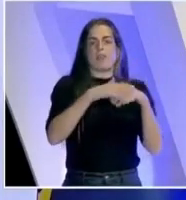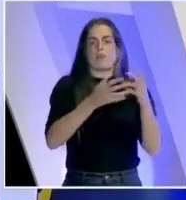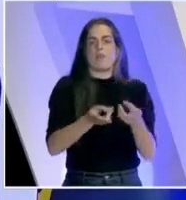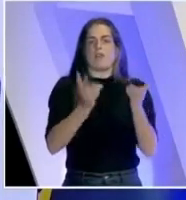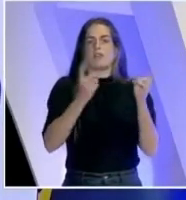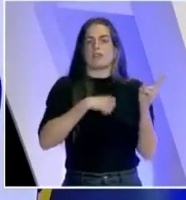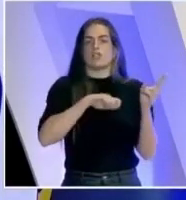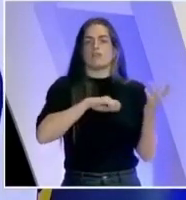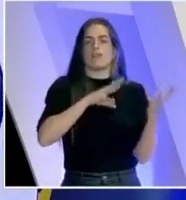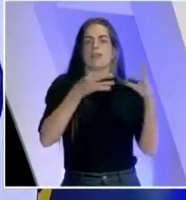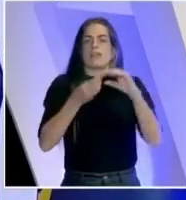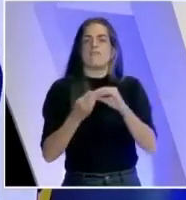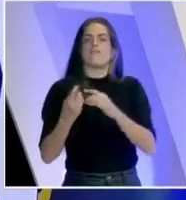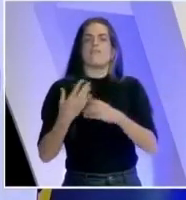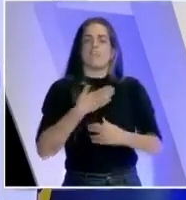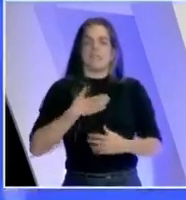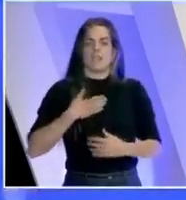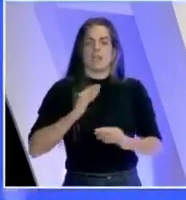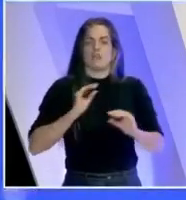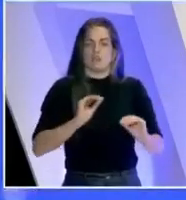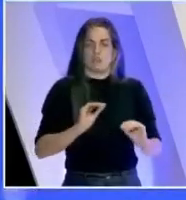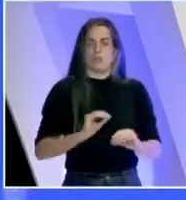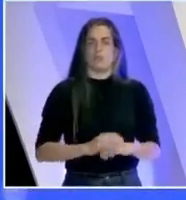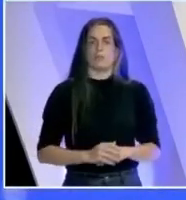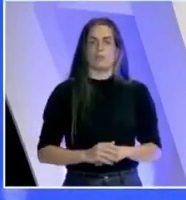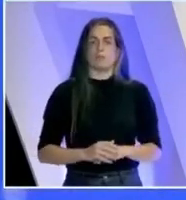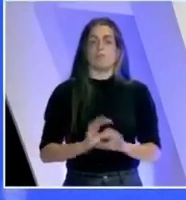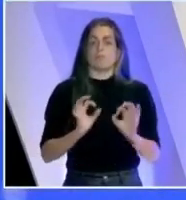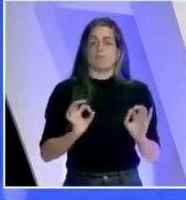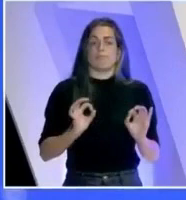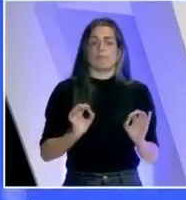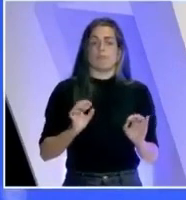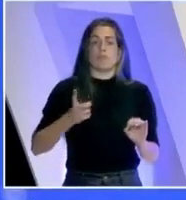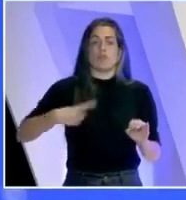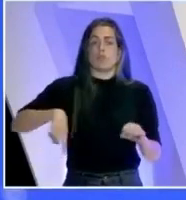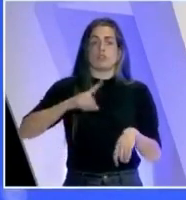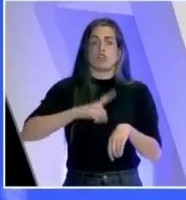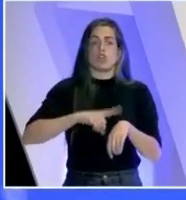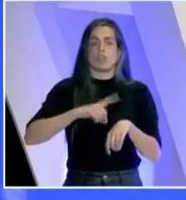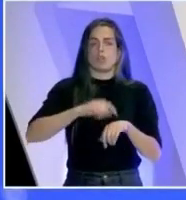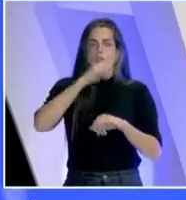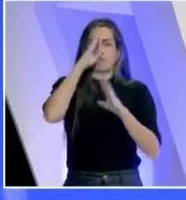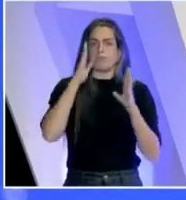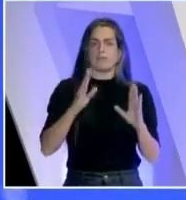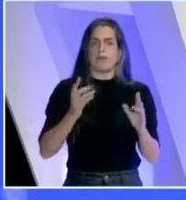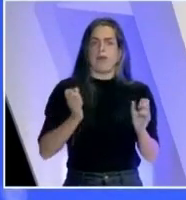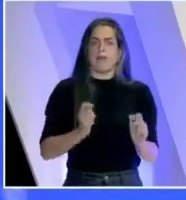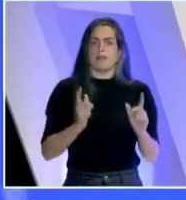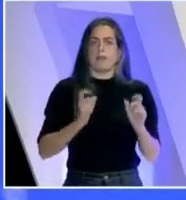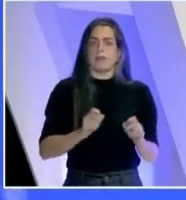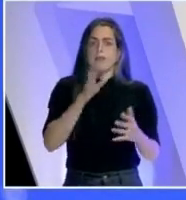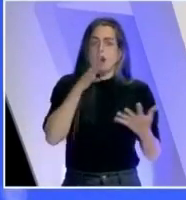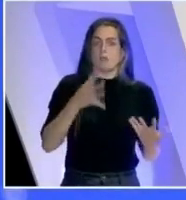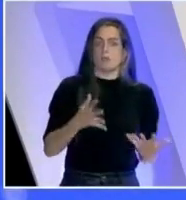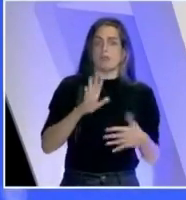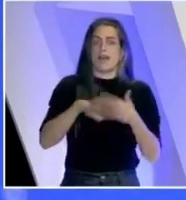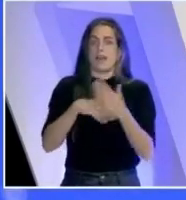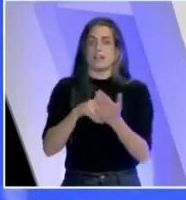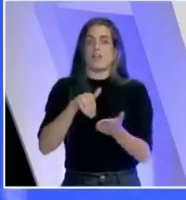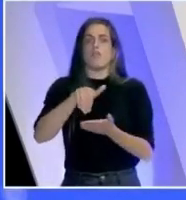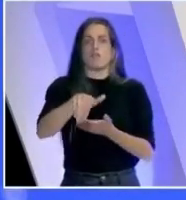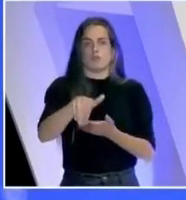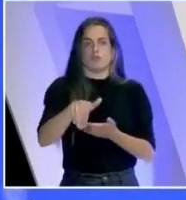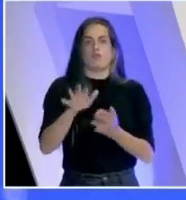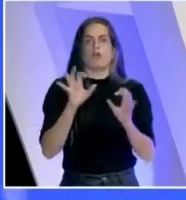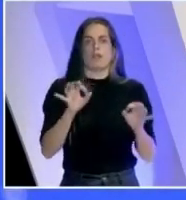España europea que es hoy. Precisamente porque nos preocupa nuestro tiempo, desde el presente hasta el futuro, precisamente